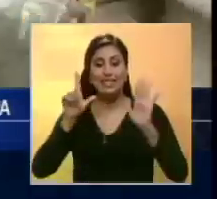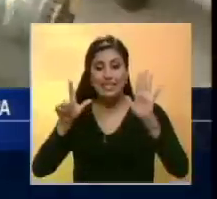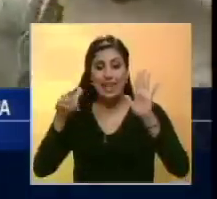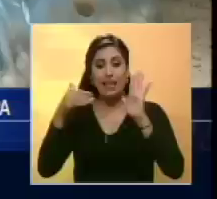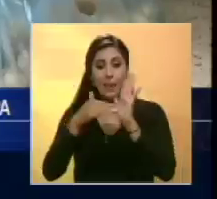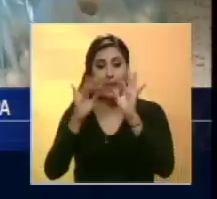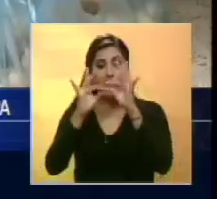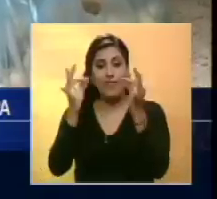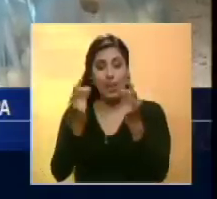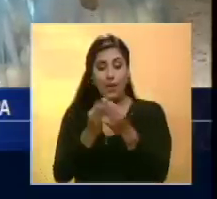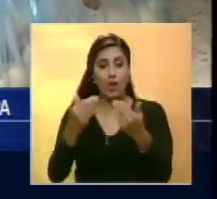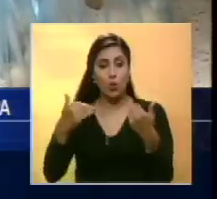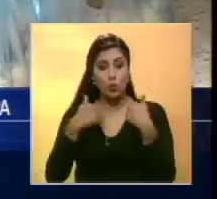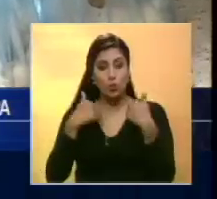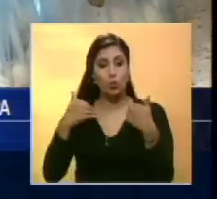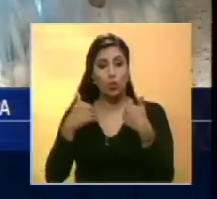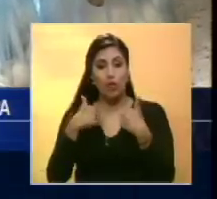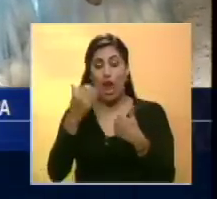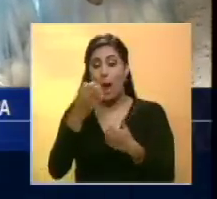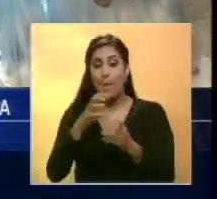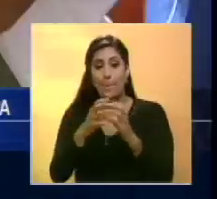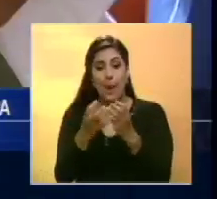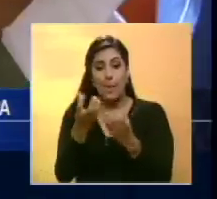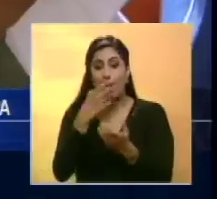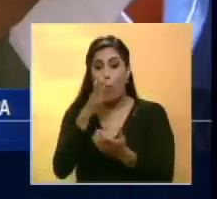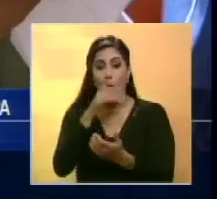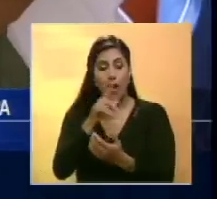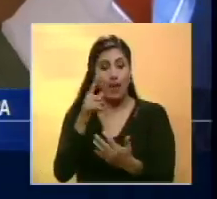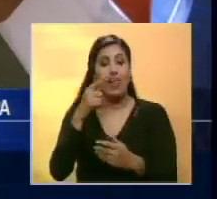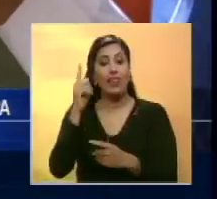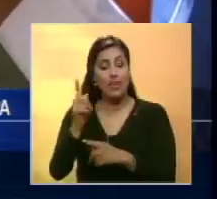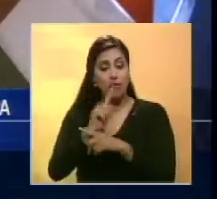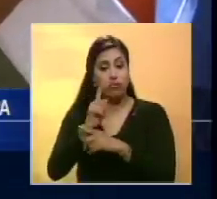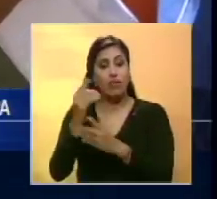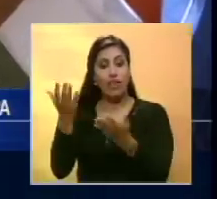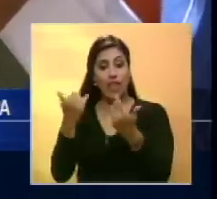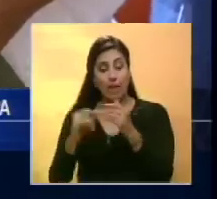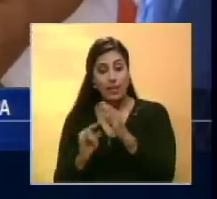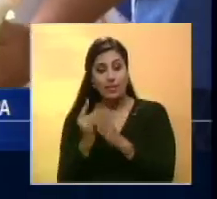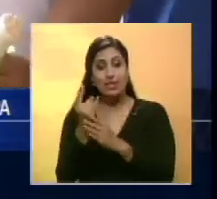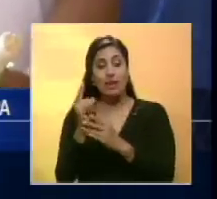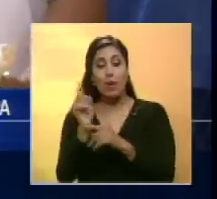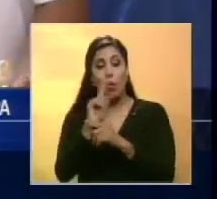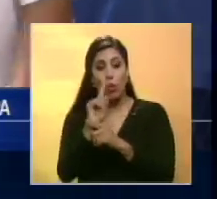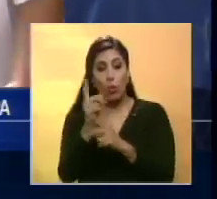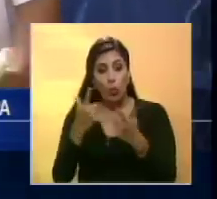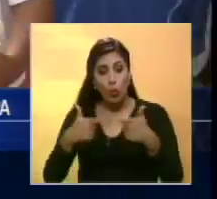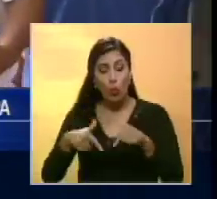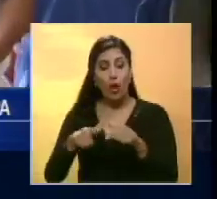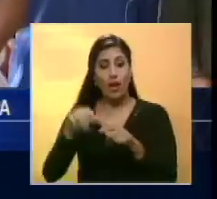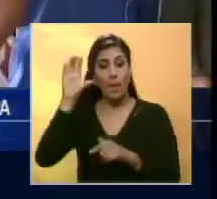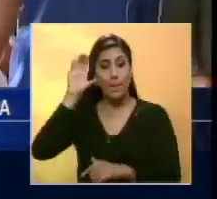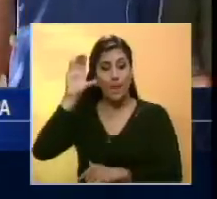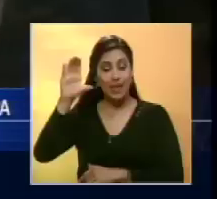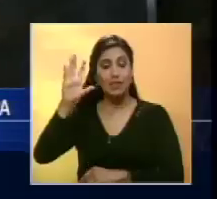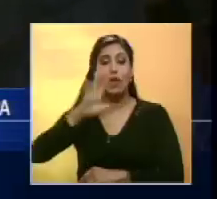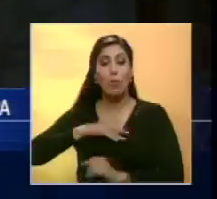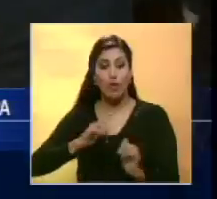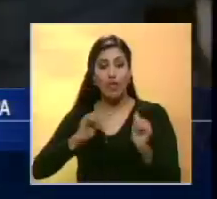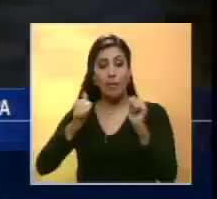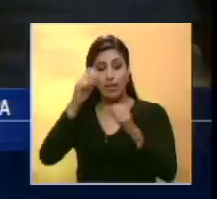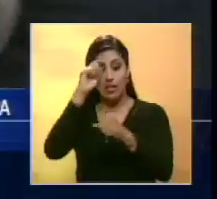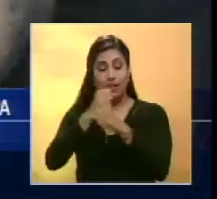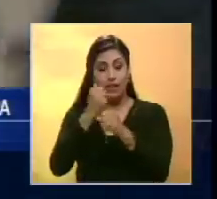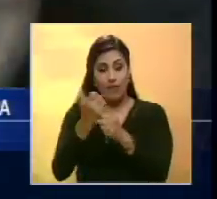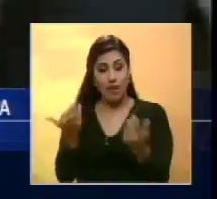7.000 familias afectadas. Le piden a Agropatria que agilice las gestiones para que lleguen las semillas al país y puedan comenzar a